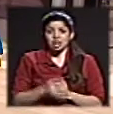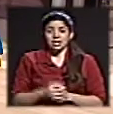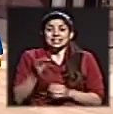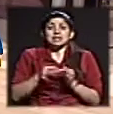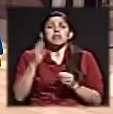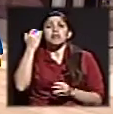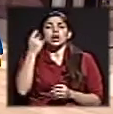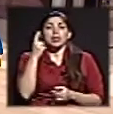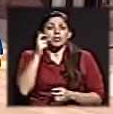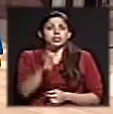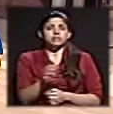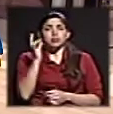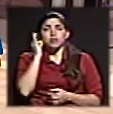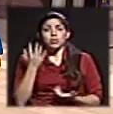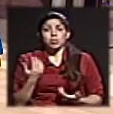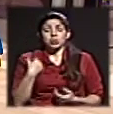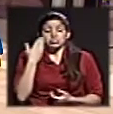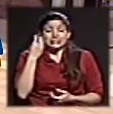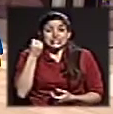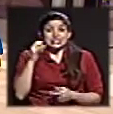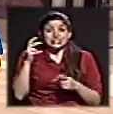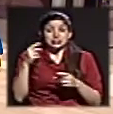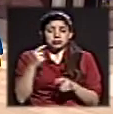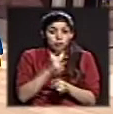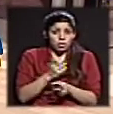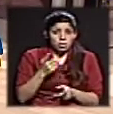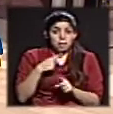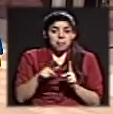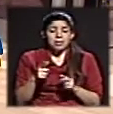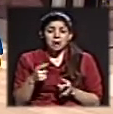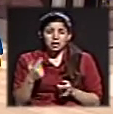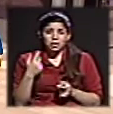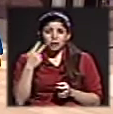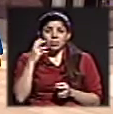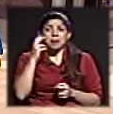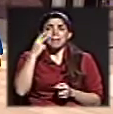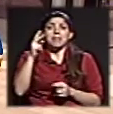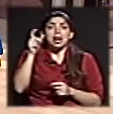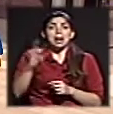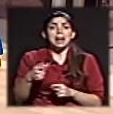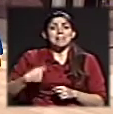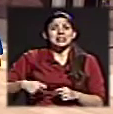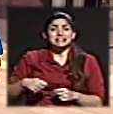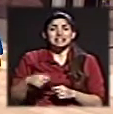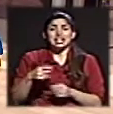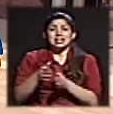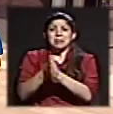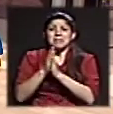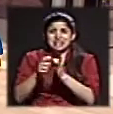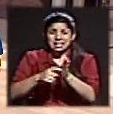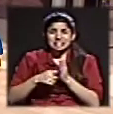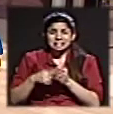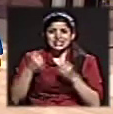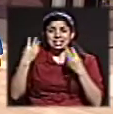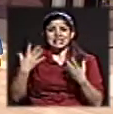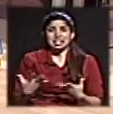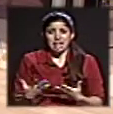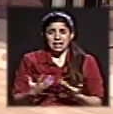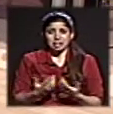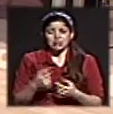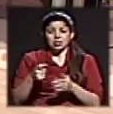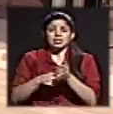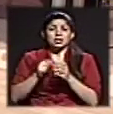mujer, ¿verdad? Y de pronto, yo no sé si el ejemplo sea el correcto, pero de pronto uno lo ve con la presidenta, ¿verdad? Le han pedido tanto y le han exigido tanto y a veces uno se pregunta, bueno, eso se lo